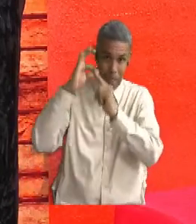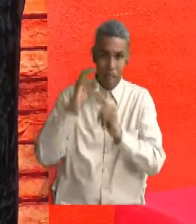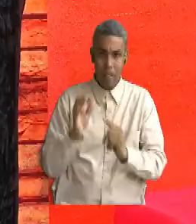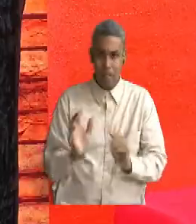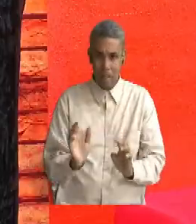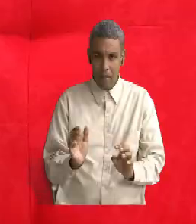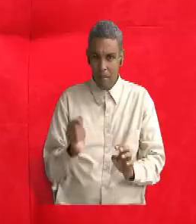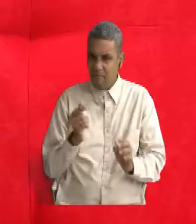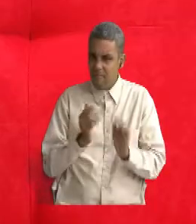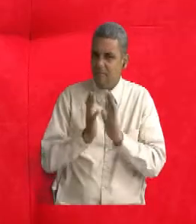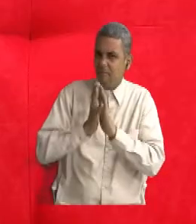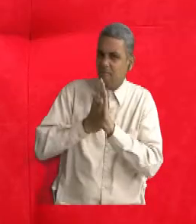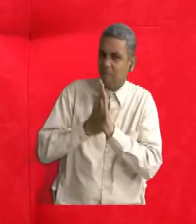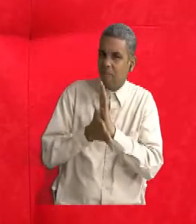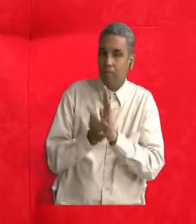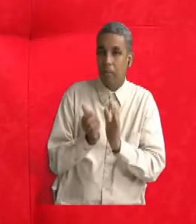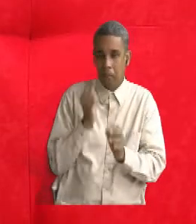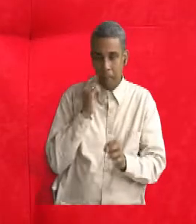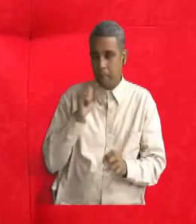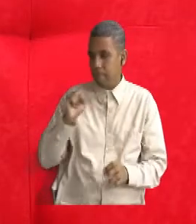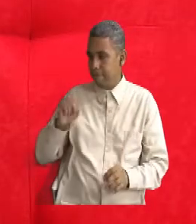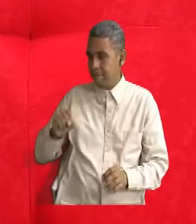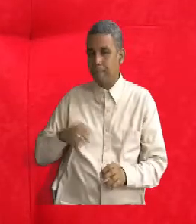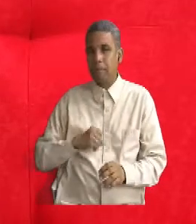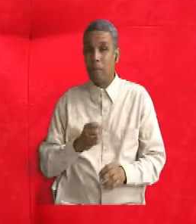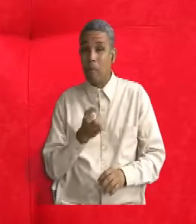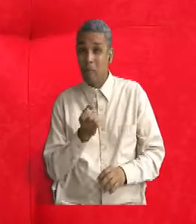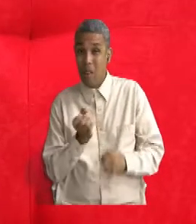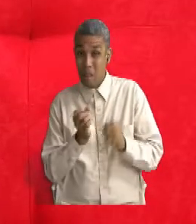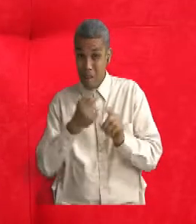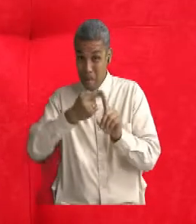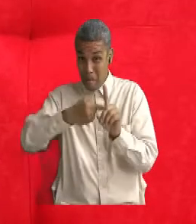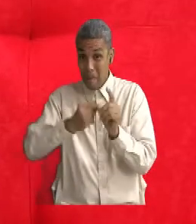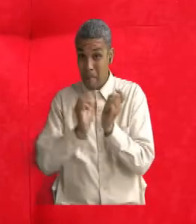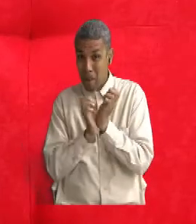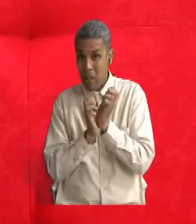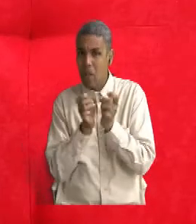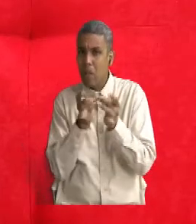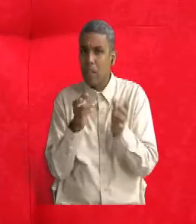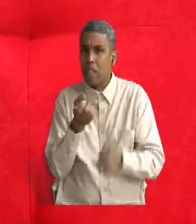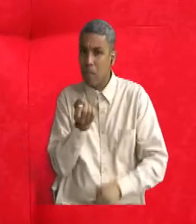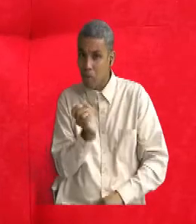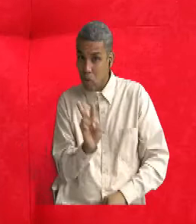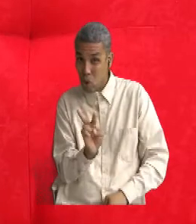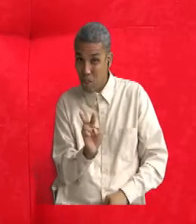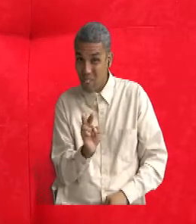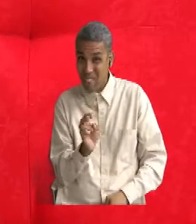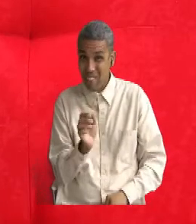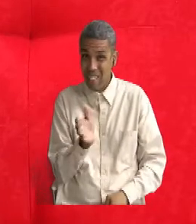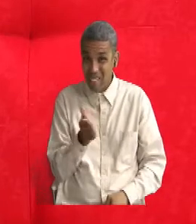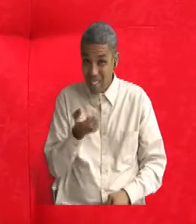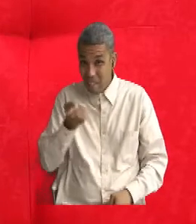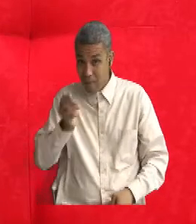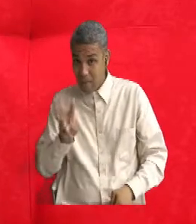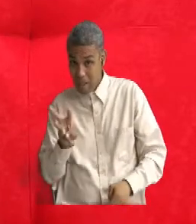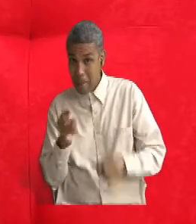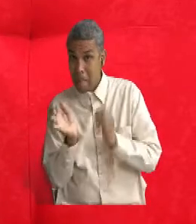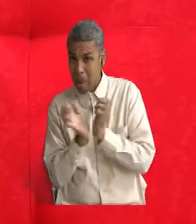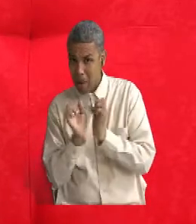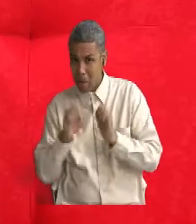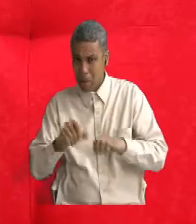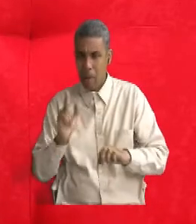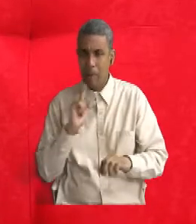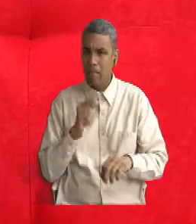cordialmente invitadas el 12 y 13 de mayo, no solo las mamás, más que todo para los hombres, para que premien esas mamitas tan lindas y especiales que tenemos